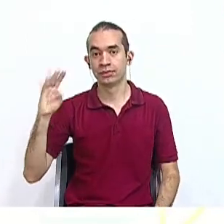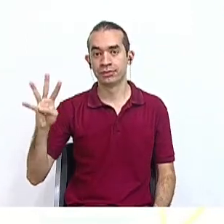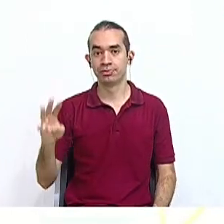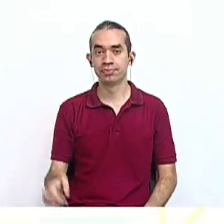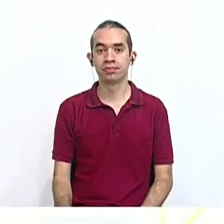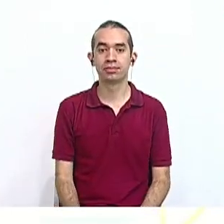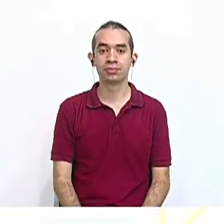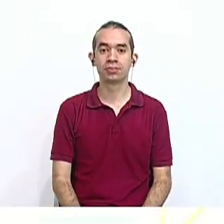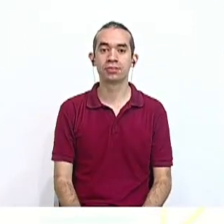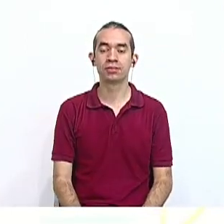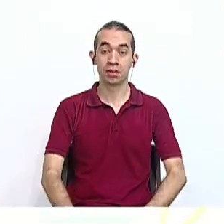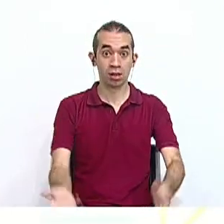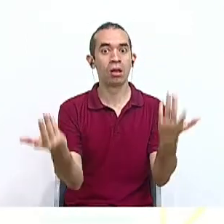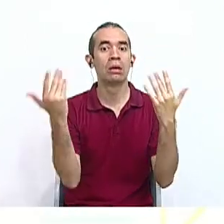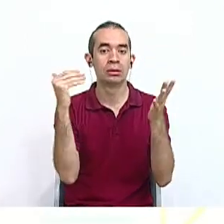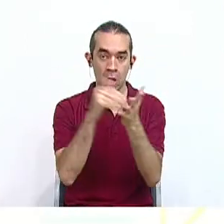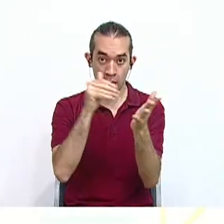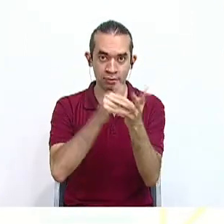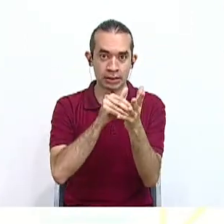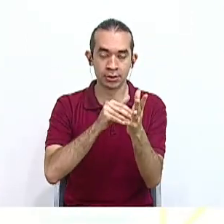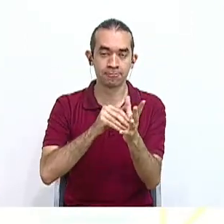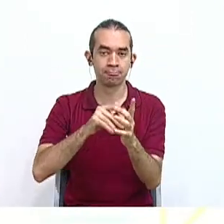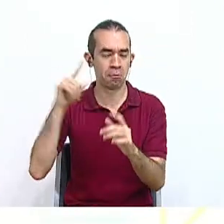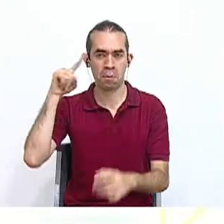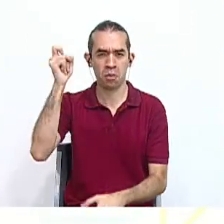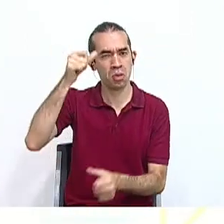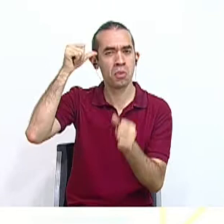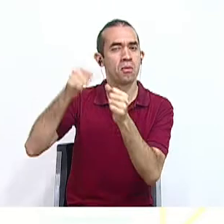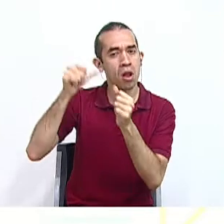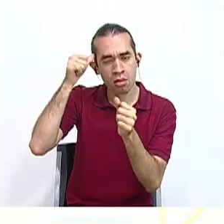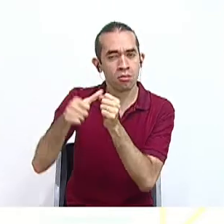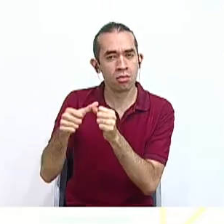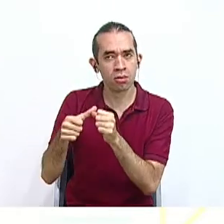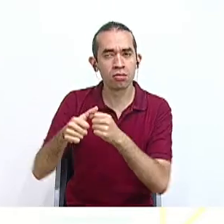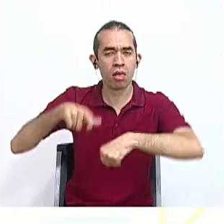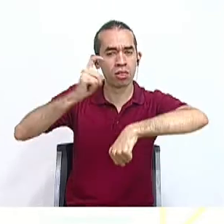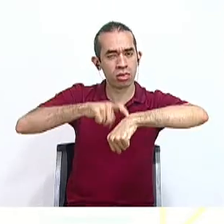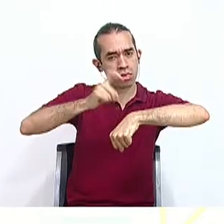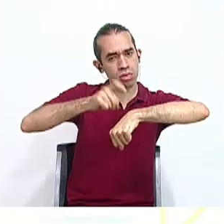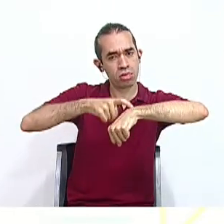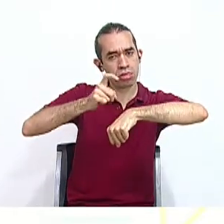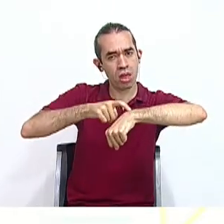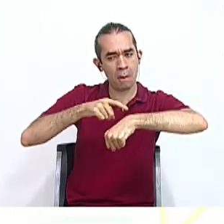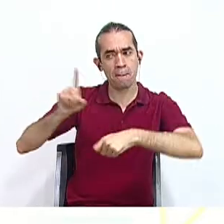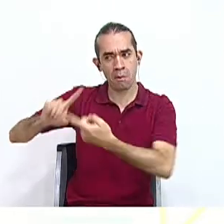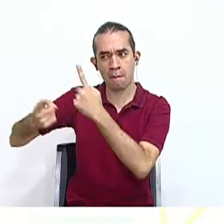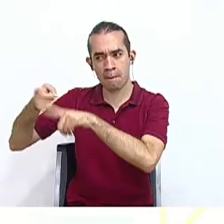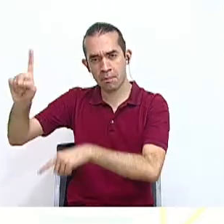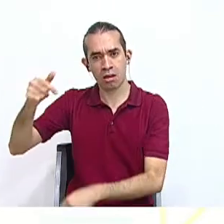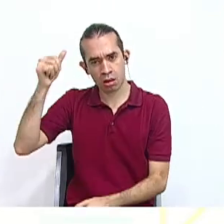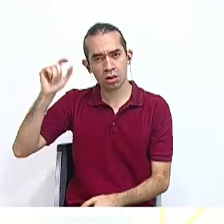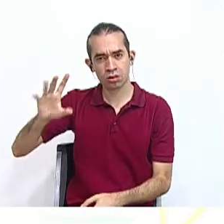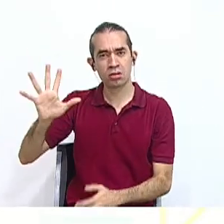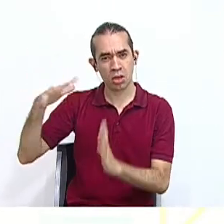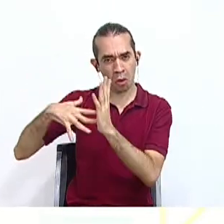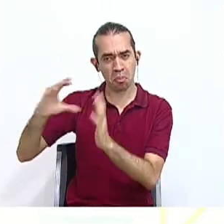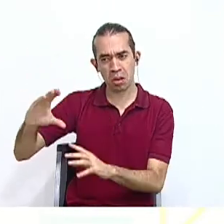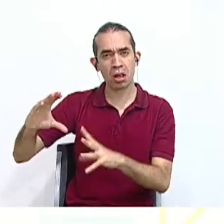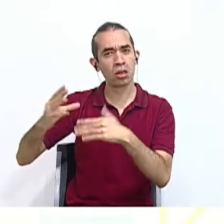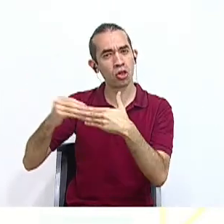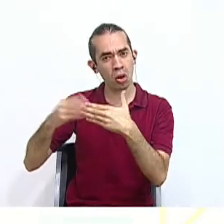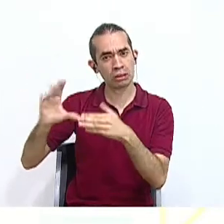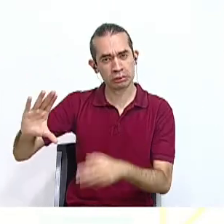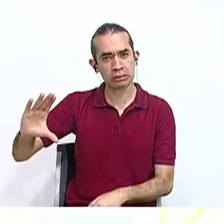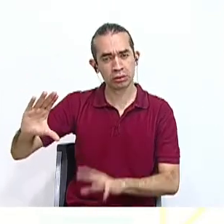14,04. Volviendo entonces a nuestra pregunta, ¿cuánto tiempo le llevará a mi amiga duplicar sus